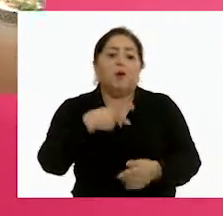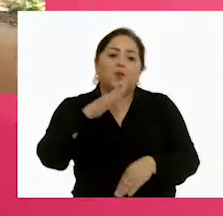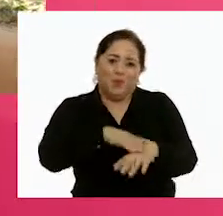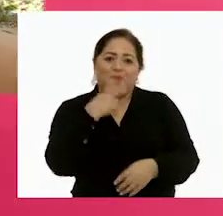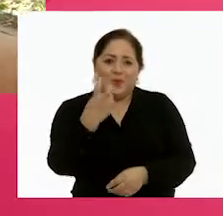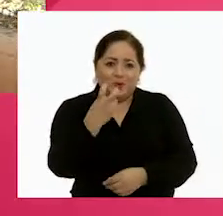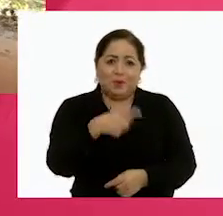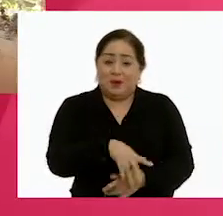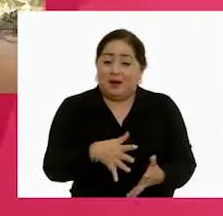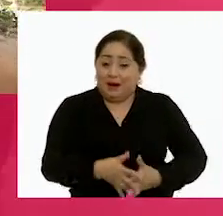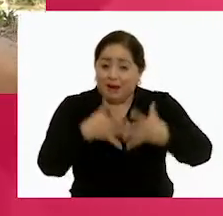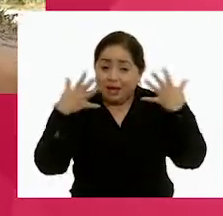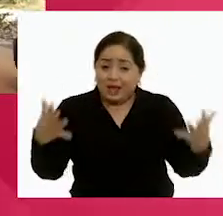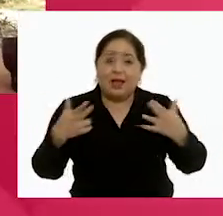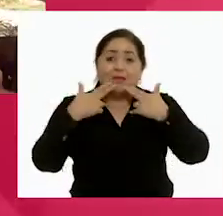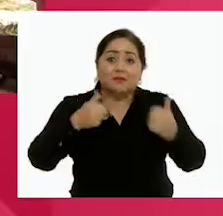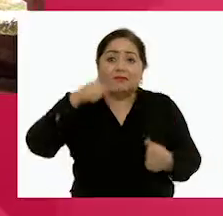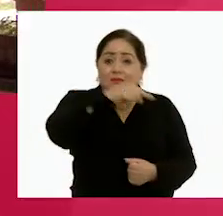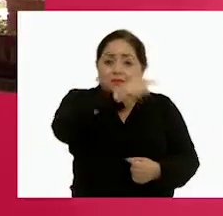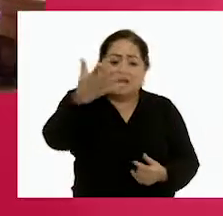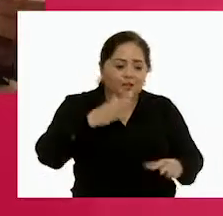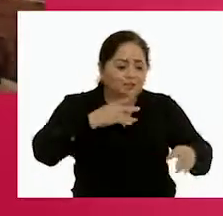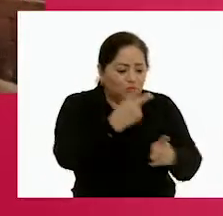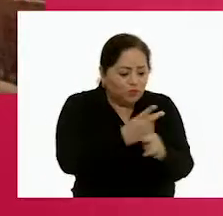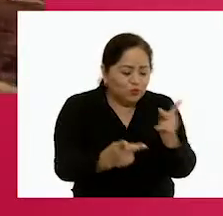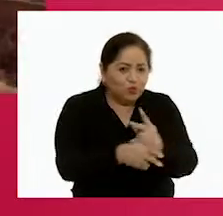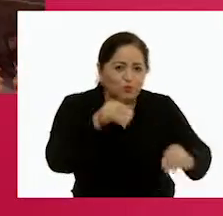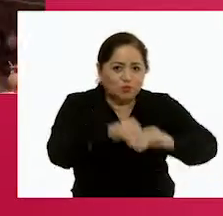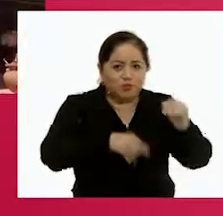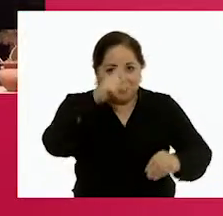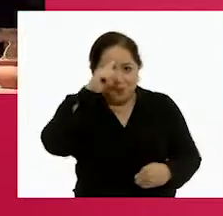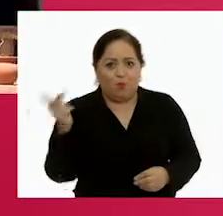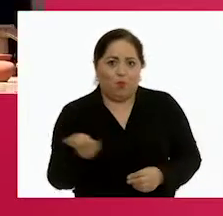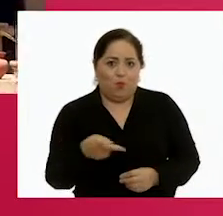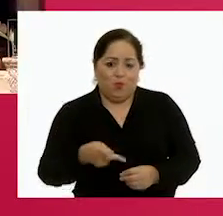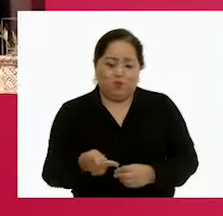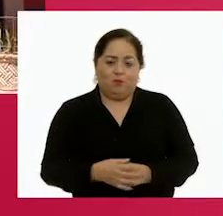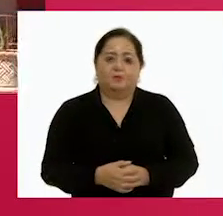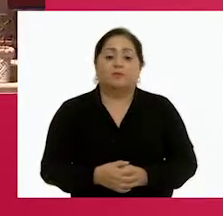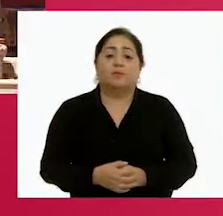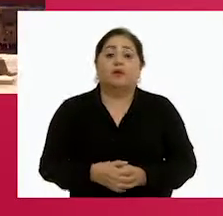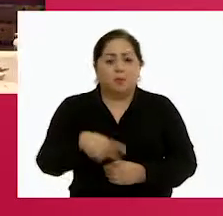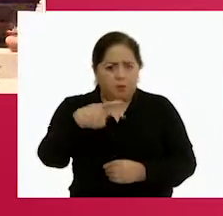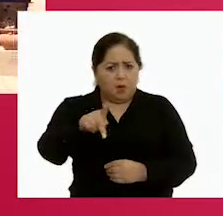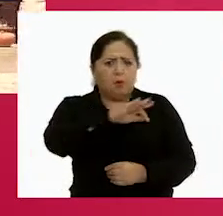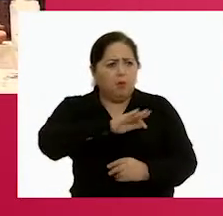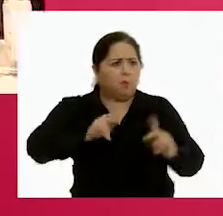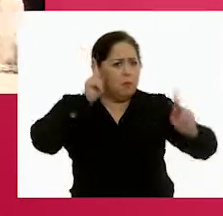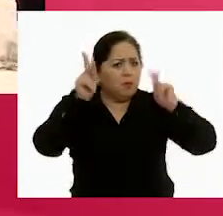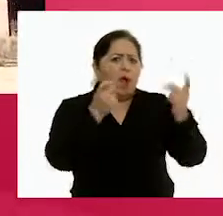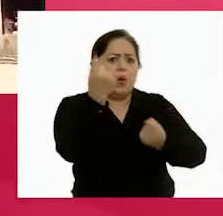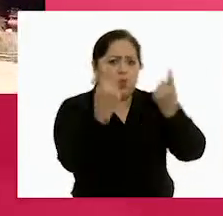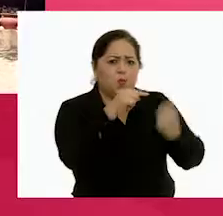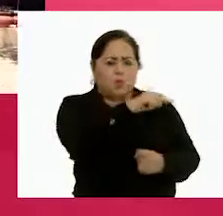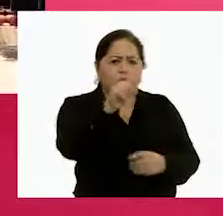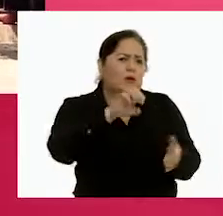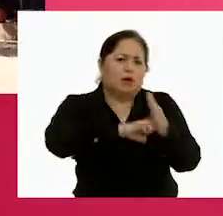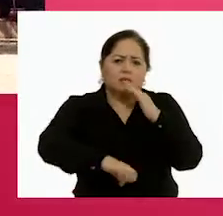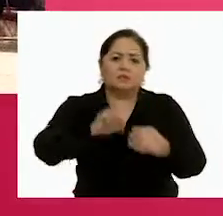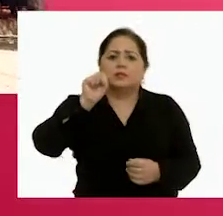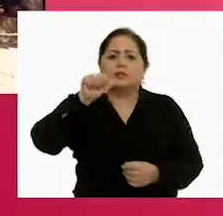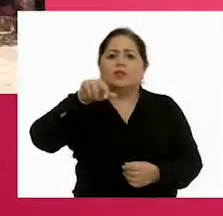esto, una gran cantidad de haciendas se dedicaron a la producción del mismo. Aún podemos visitar alguna de ellas, como la de